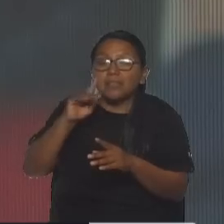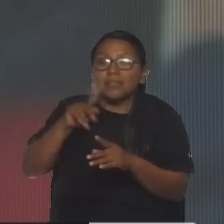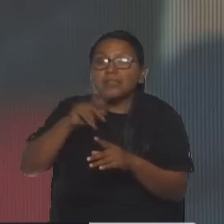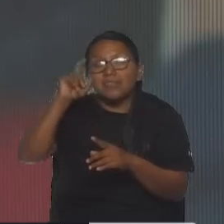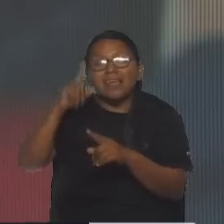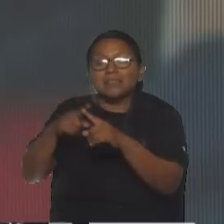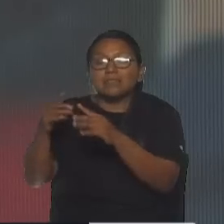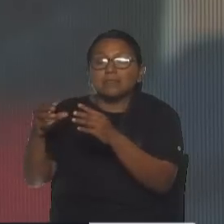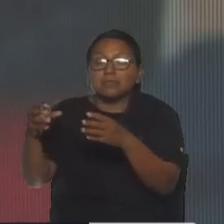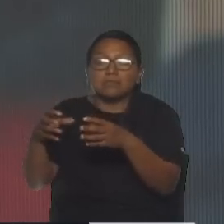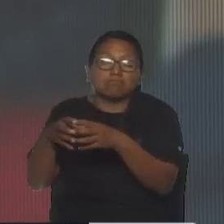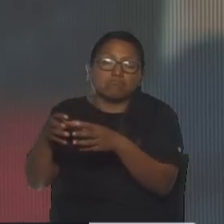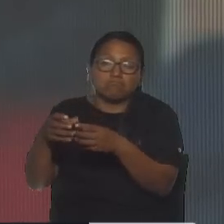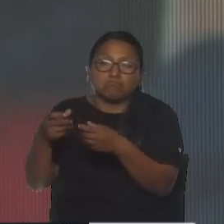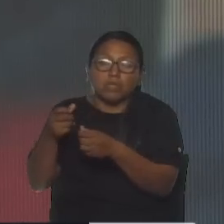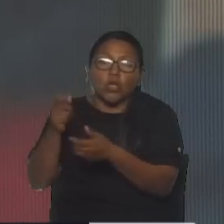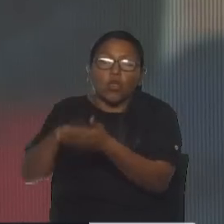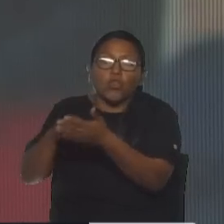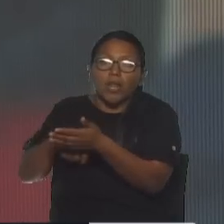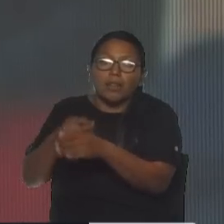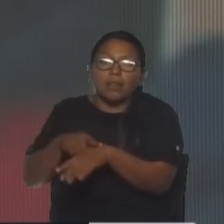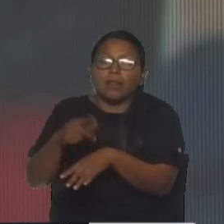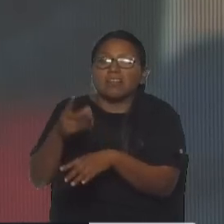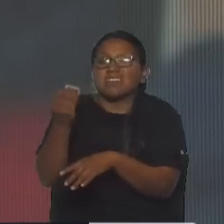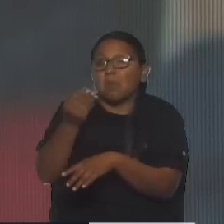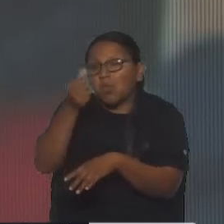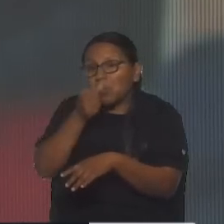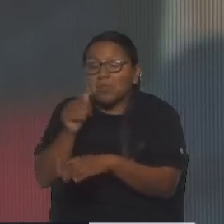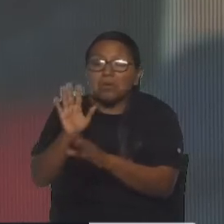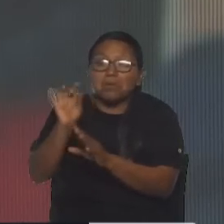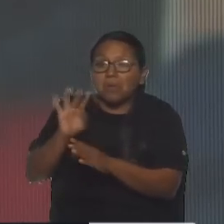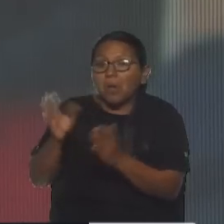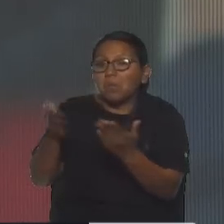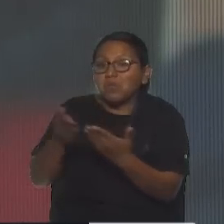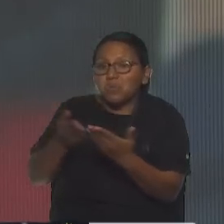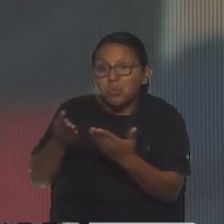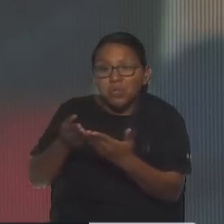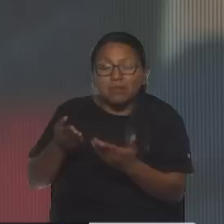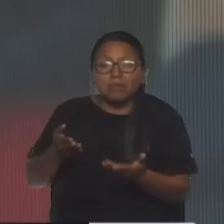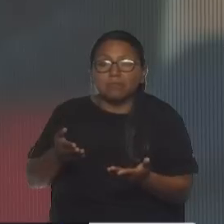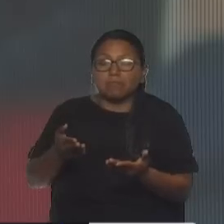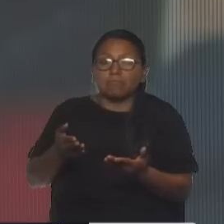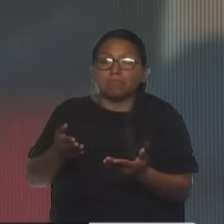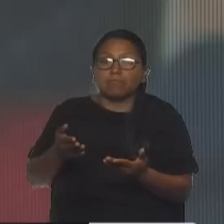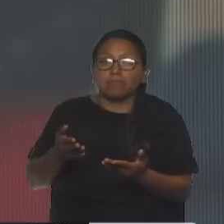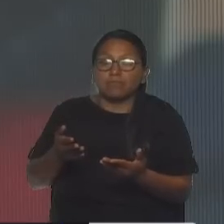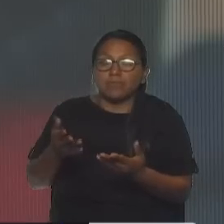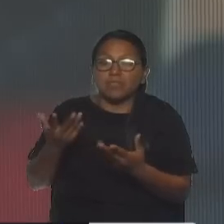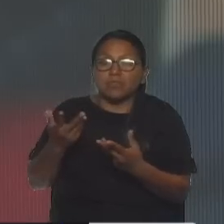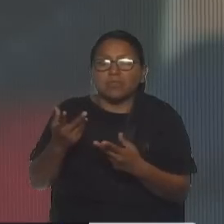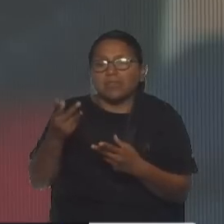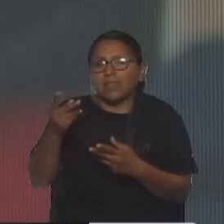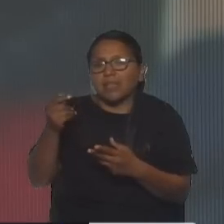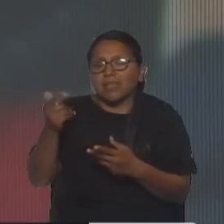que contrata precariamente porque contrata pues, a lo mejor fines de semana, estudiantes, y claro, ya eso baja el porcentaje